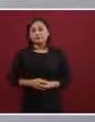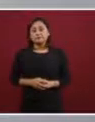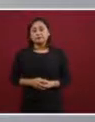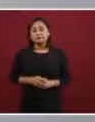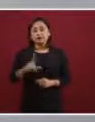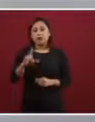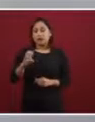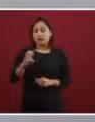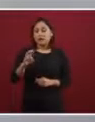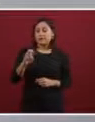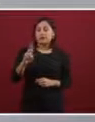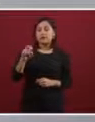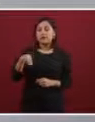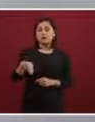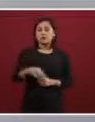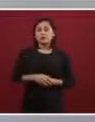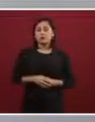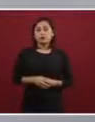Levarón.